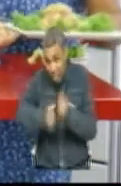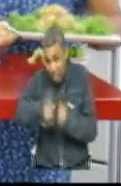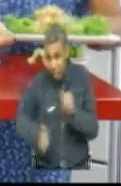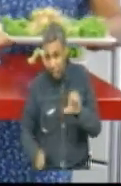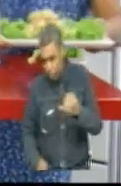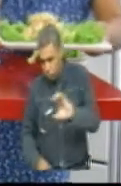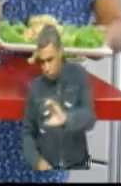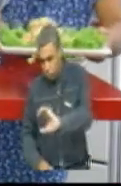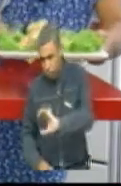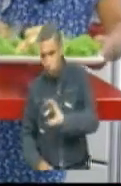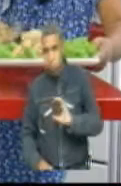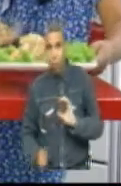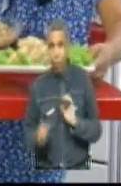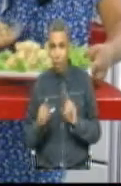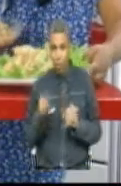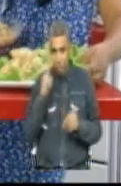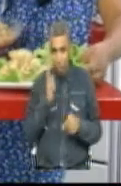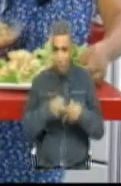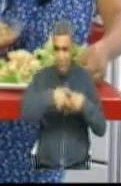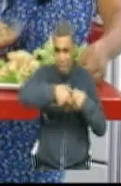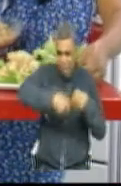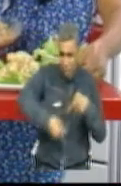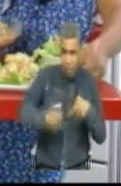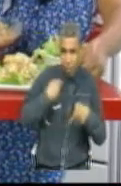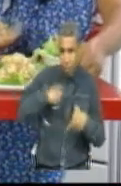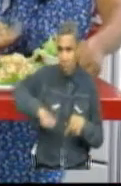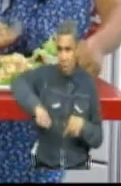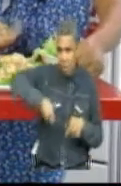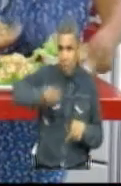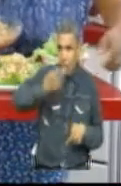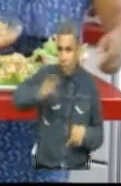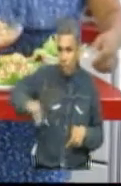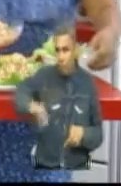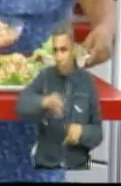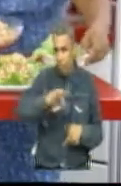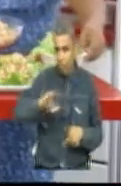los vegetales que les agregue el limón y sal